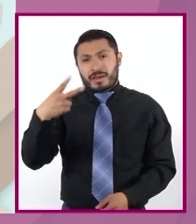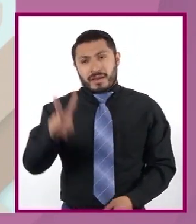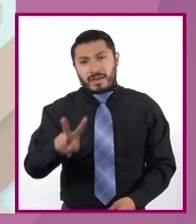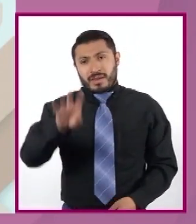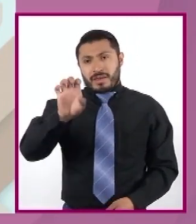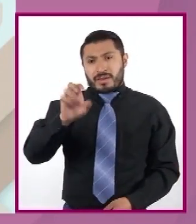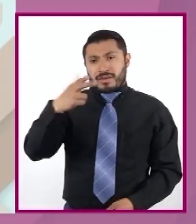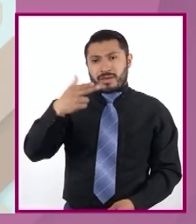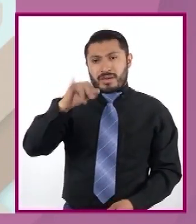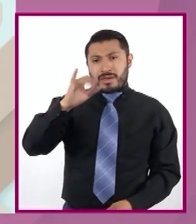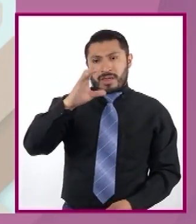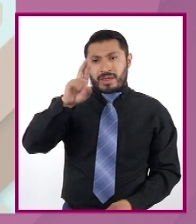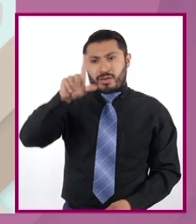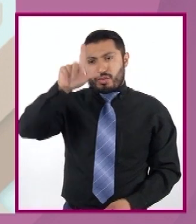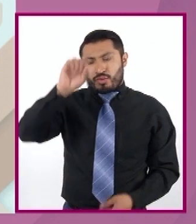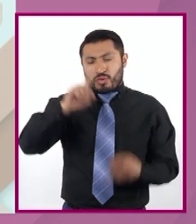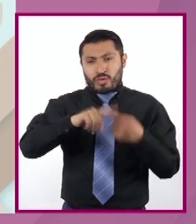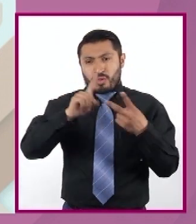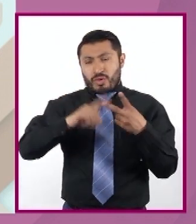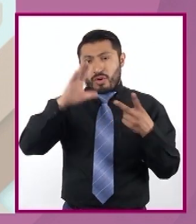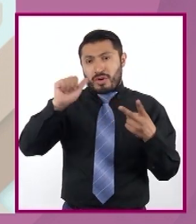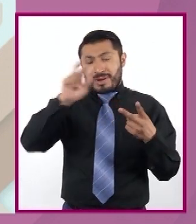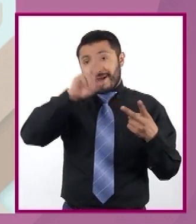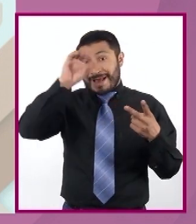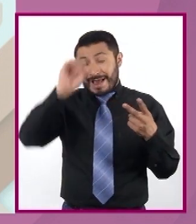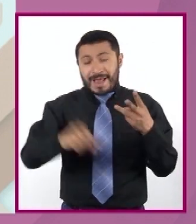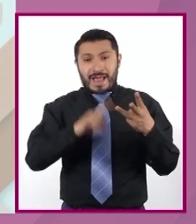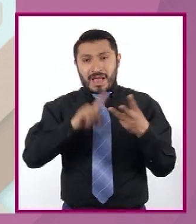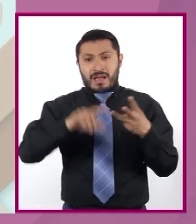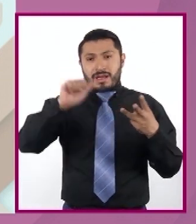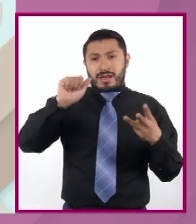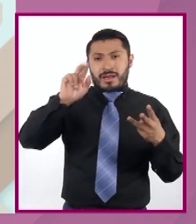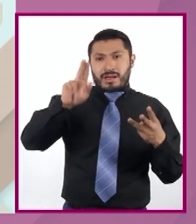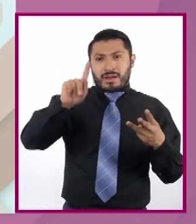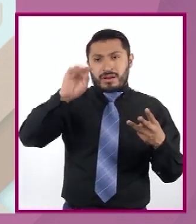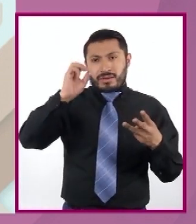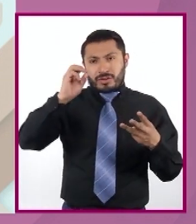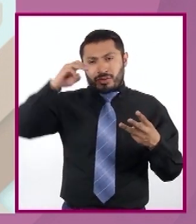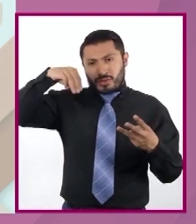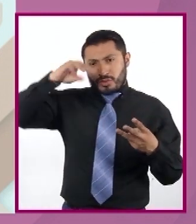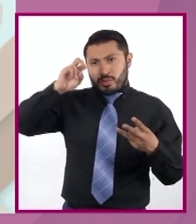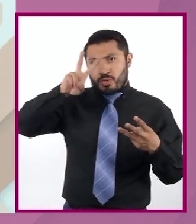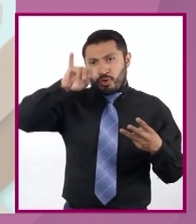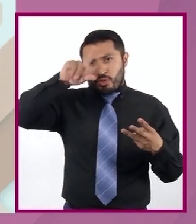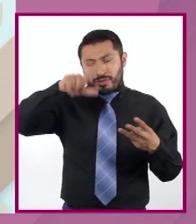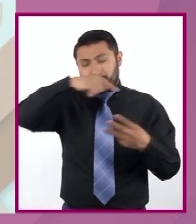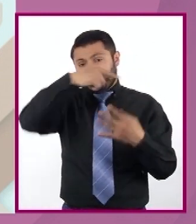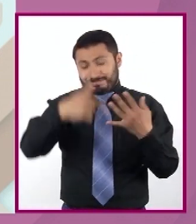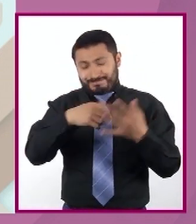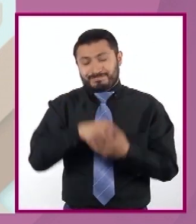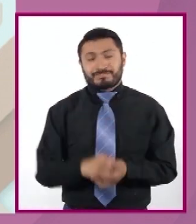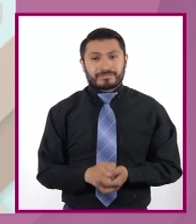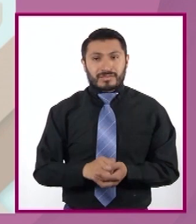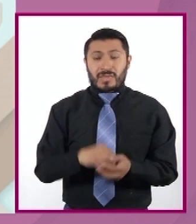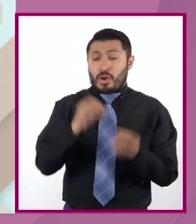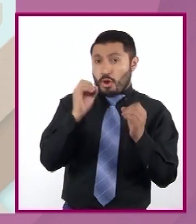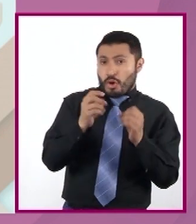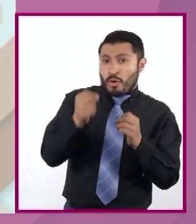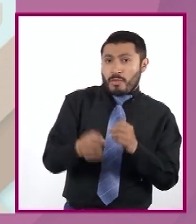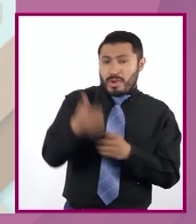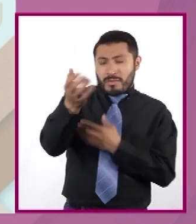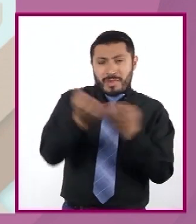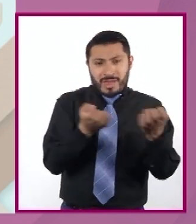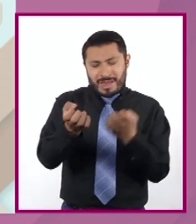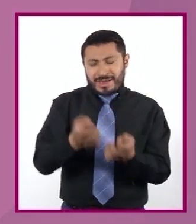un carro o un automóvil eléctrico. O como el primer ejercicio que hicimos en el que nombramos diferentes formas de